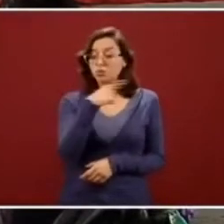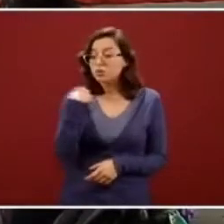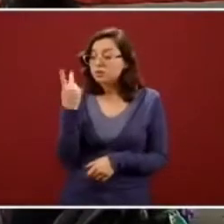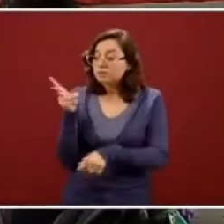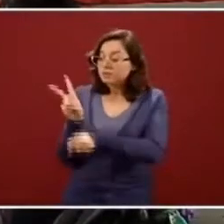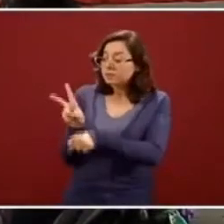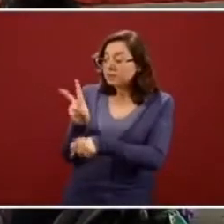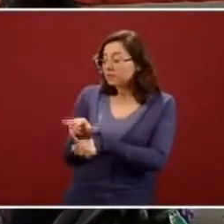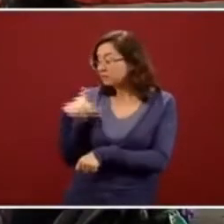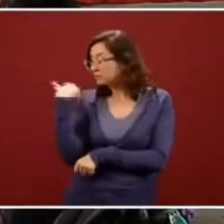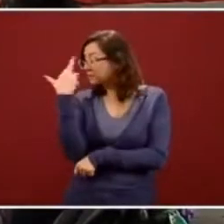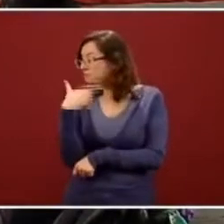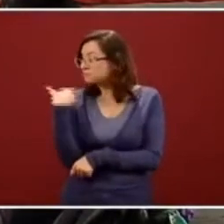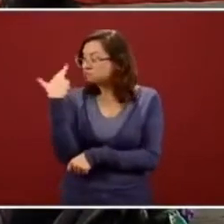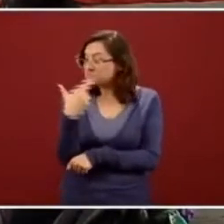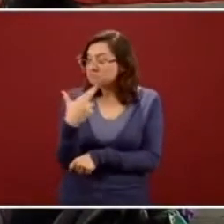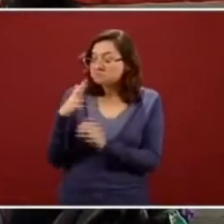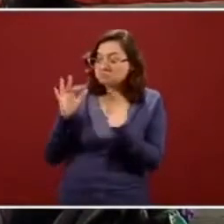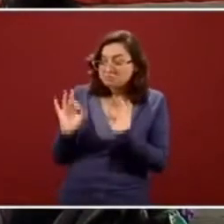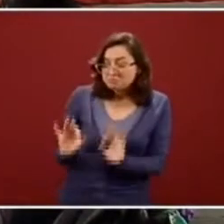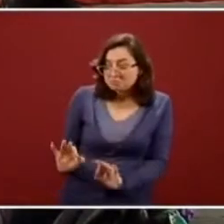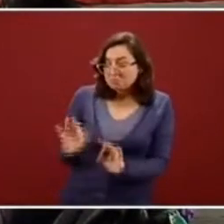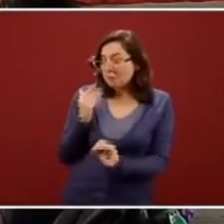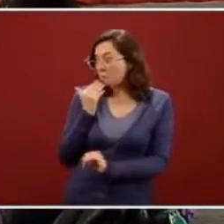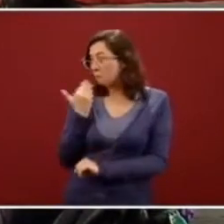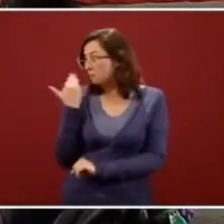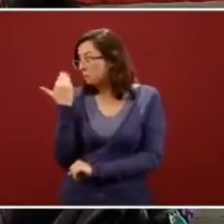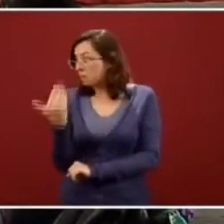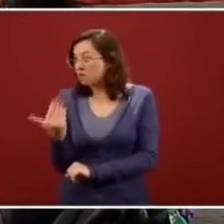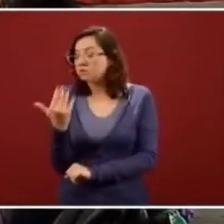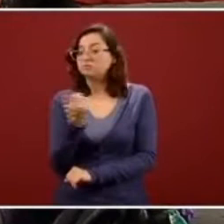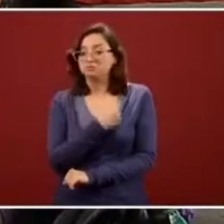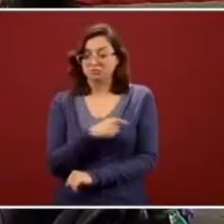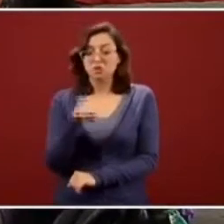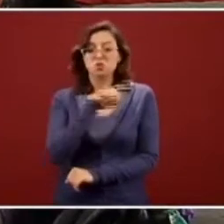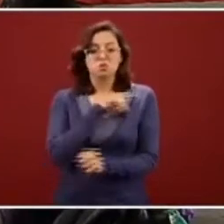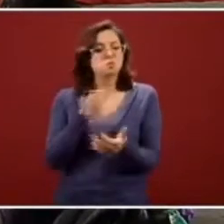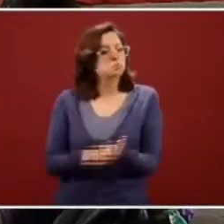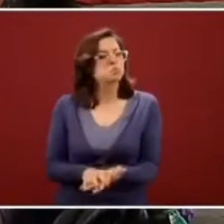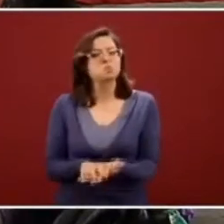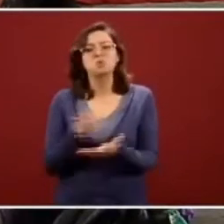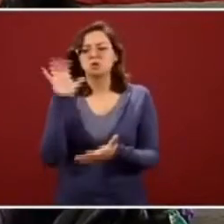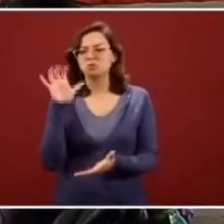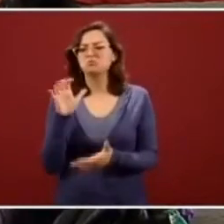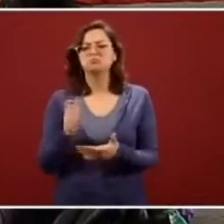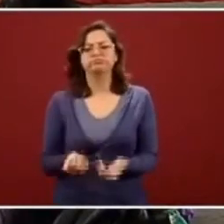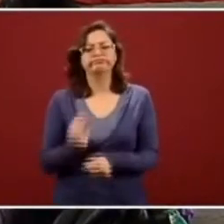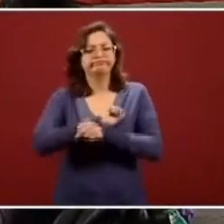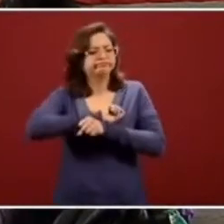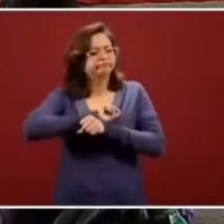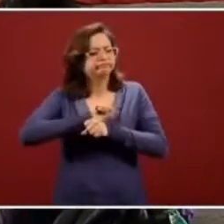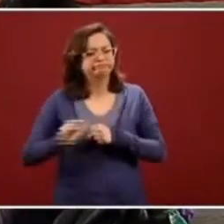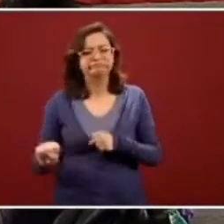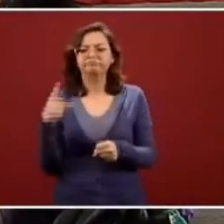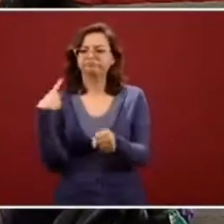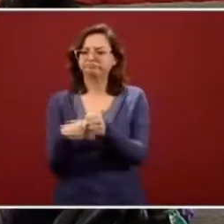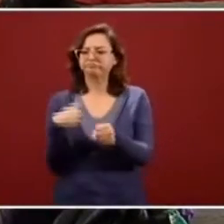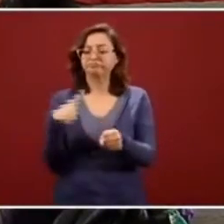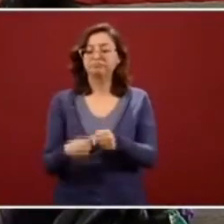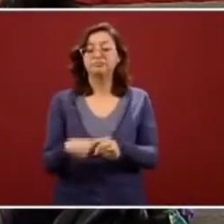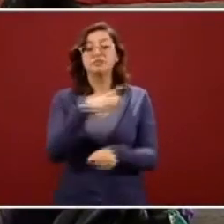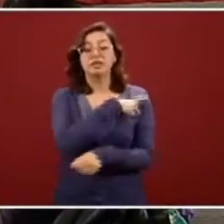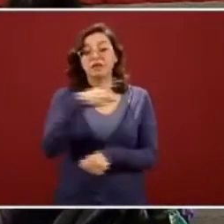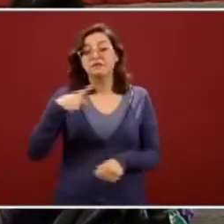estas personas en las últimas 24 horas, seguimos viendo que todavía la gran cantidad se mantiene en esa proporción. Recordemos siempre que en